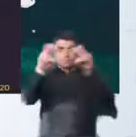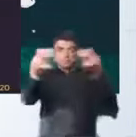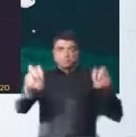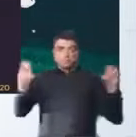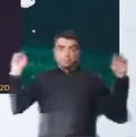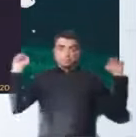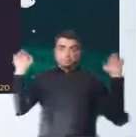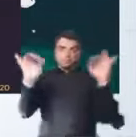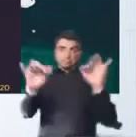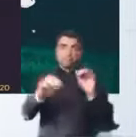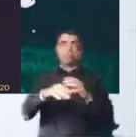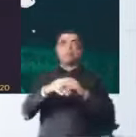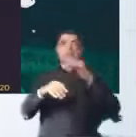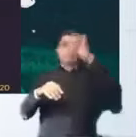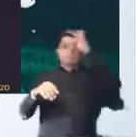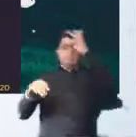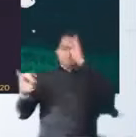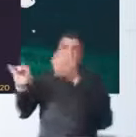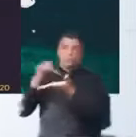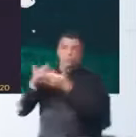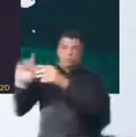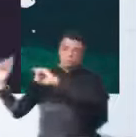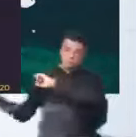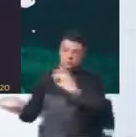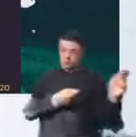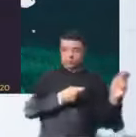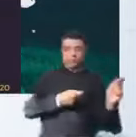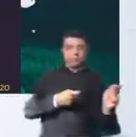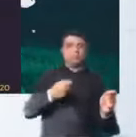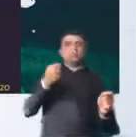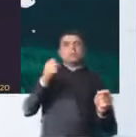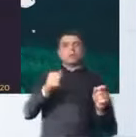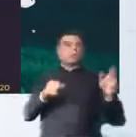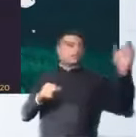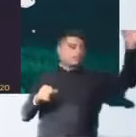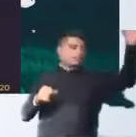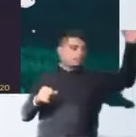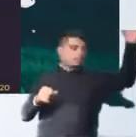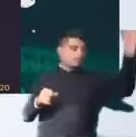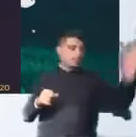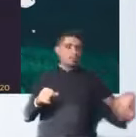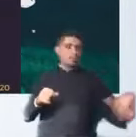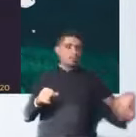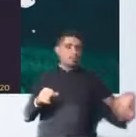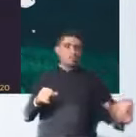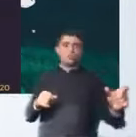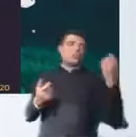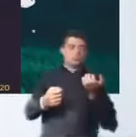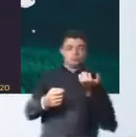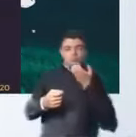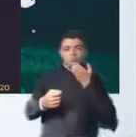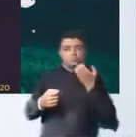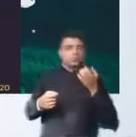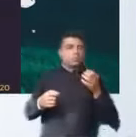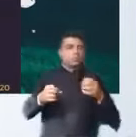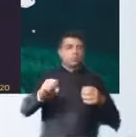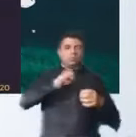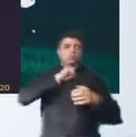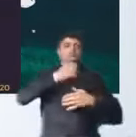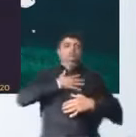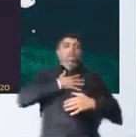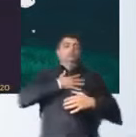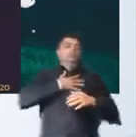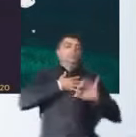Entonces vamos a dejar de tener las personas con un infarto, vamos a dejar de atender a las personas con un accidente cerebrovascular o